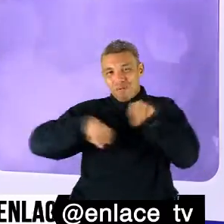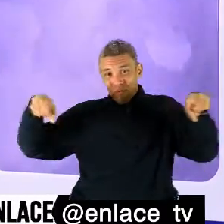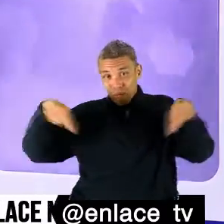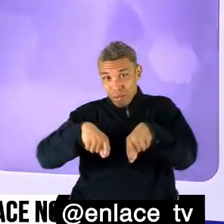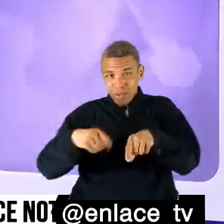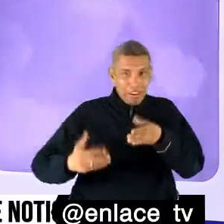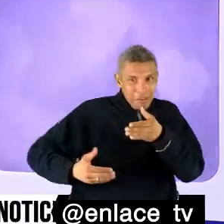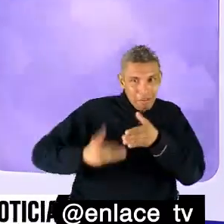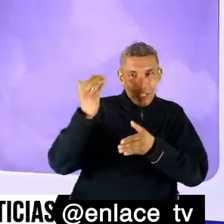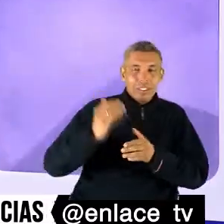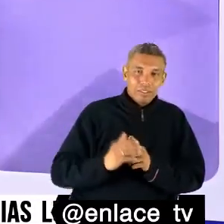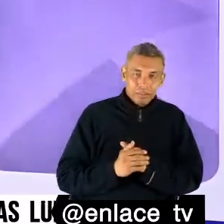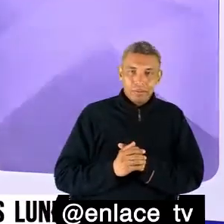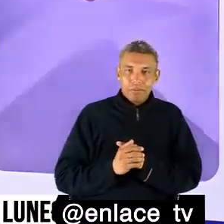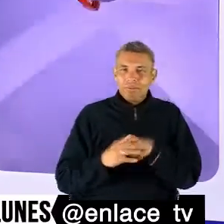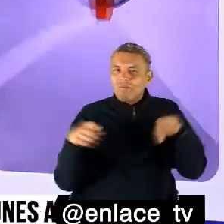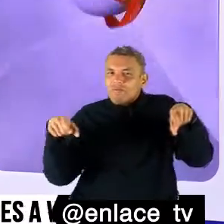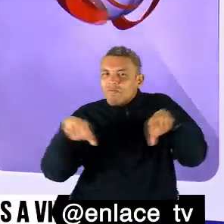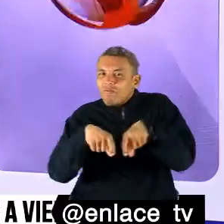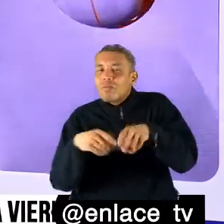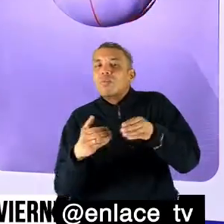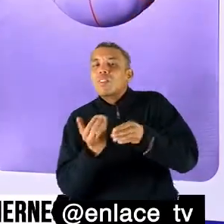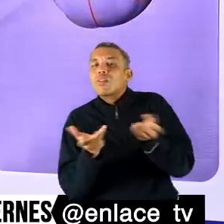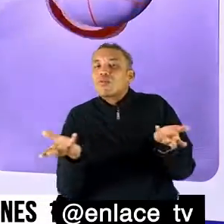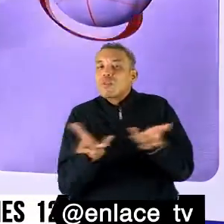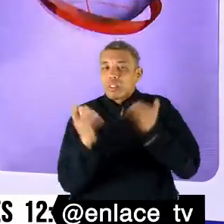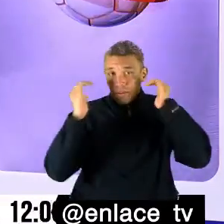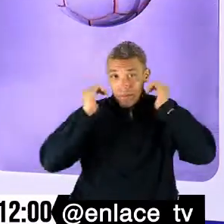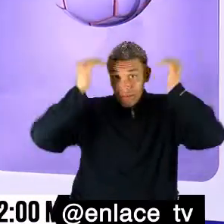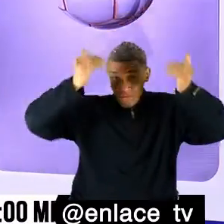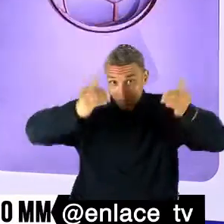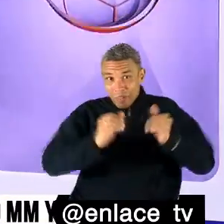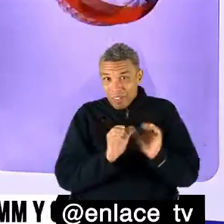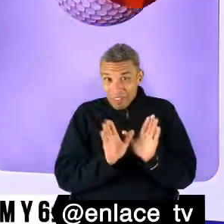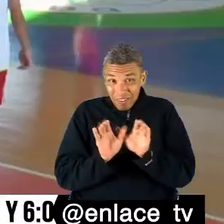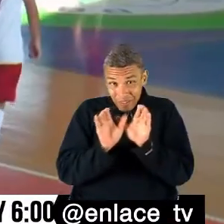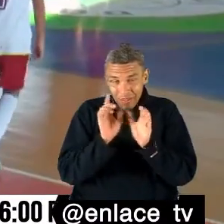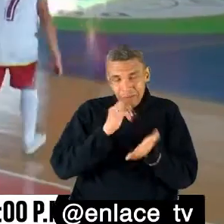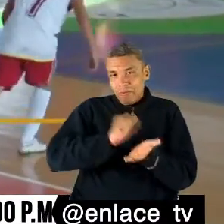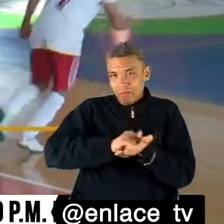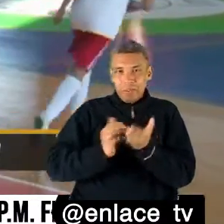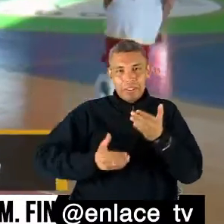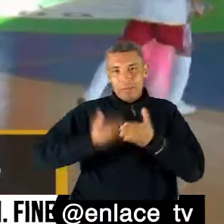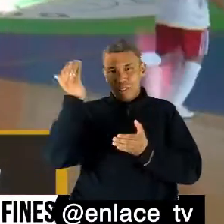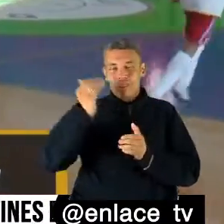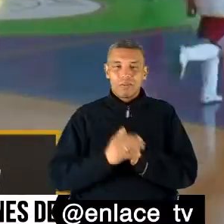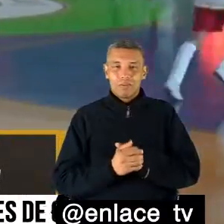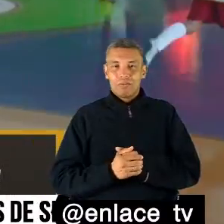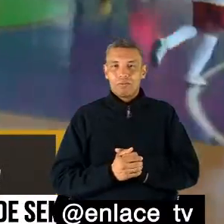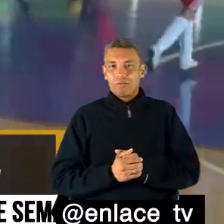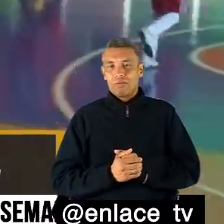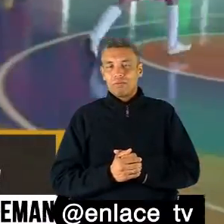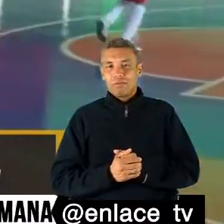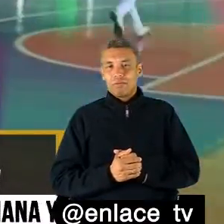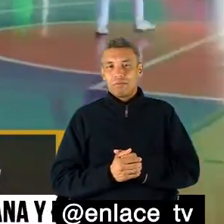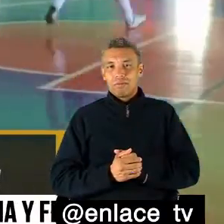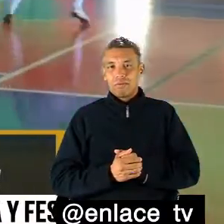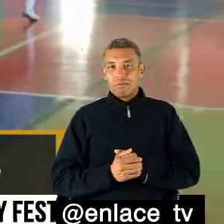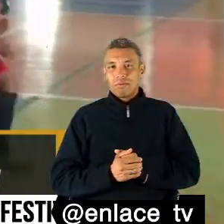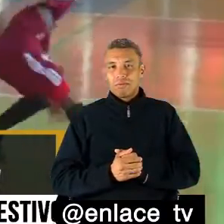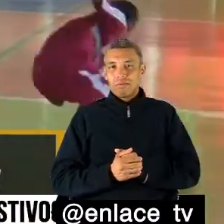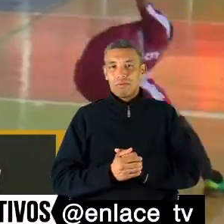hoy, la disciplina del microfútbol, inició en el Coliseo Luis Francisco Castellanos. Positiva resultó ser la primera jornada deportiva de los